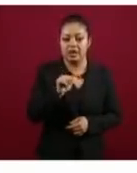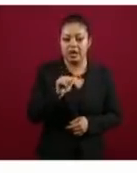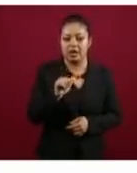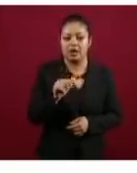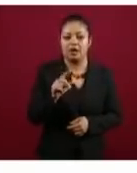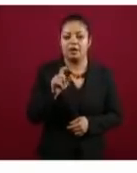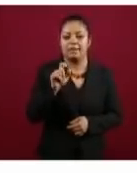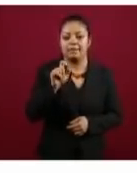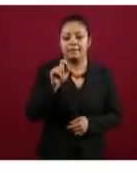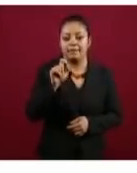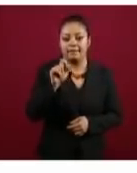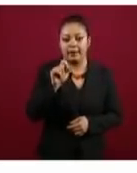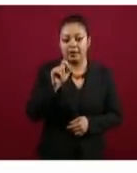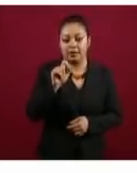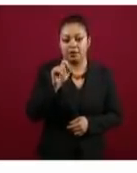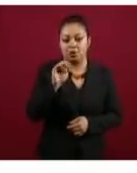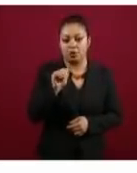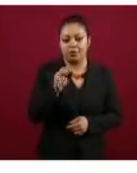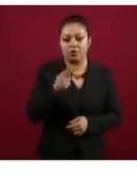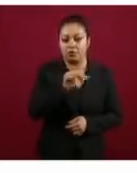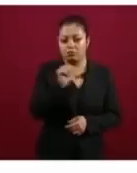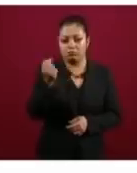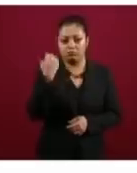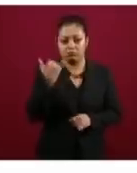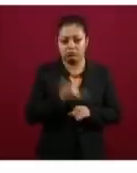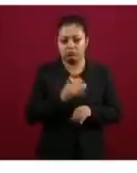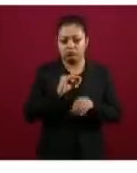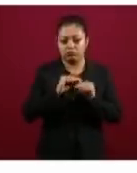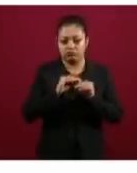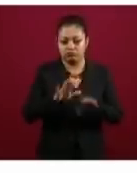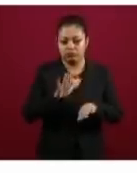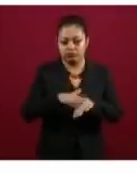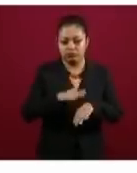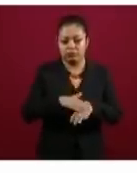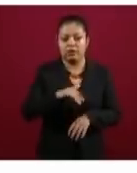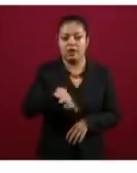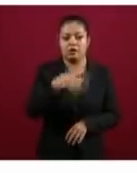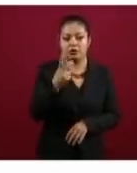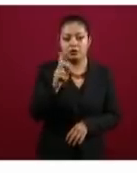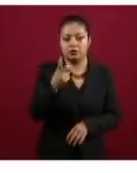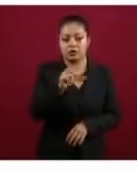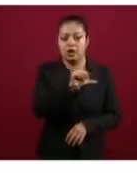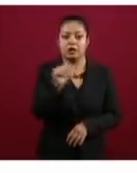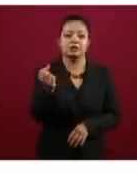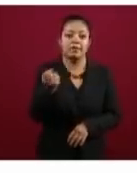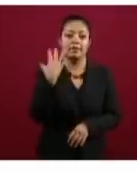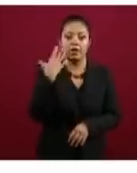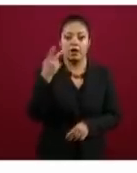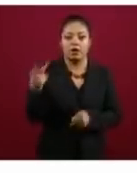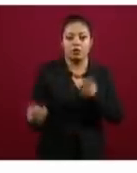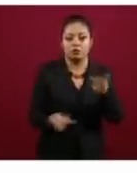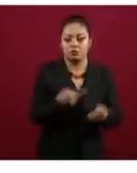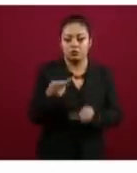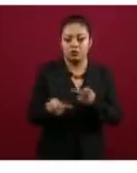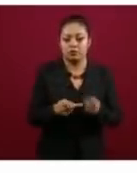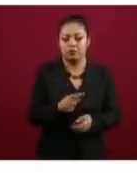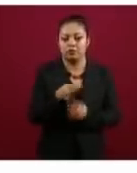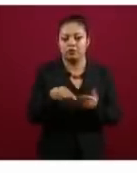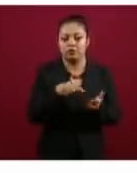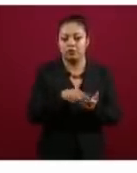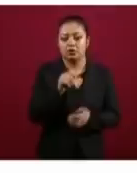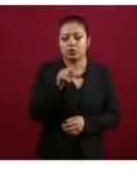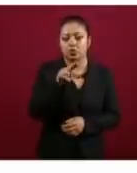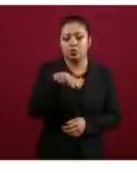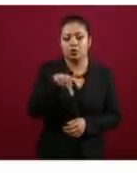de noviembre la asamblea informativa y el 14 de diciembre la asamblea consultiva. En